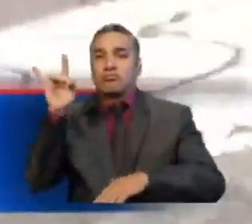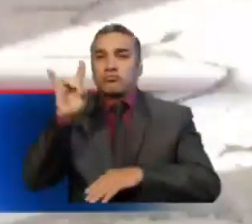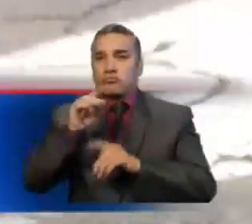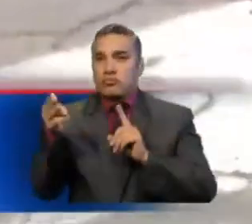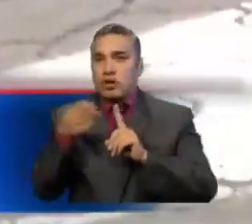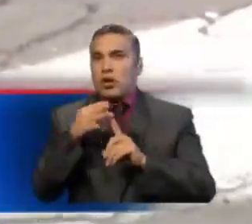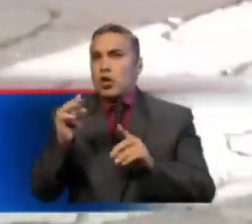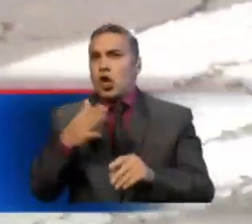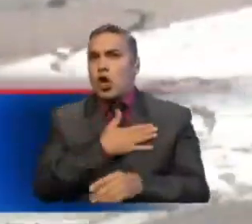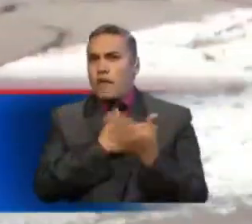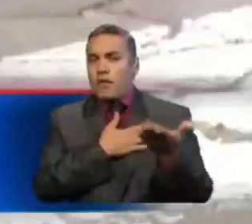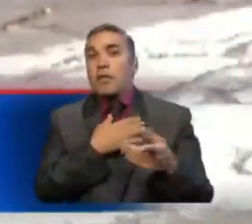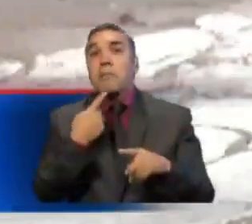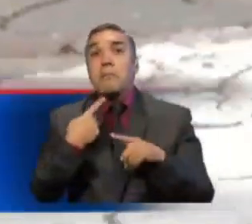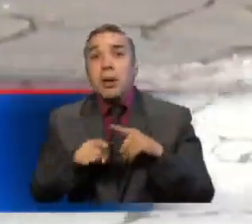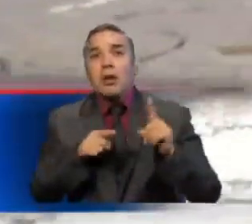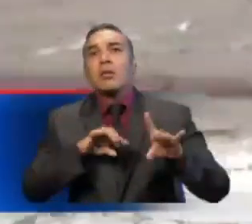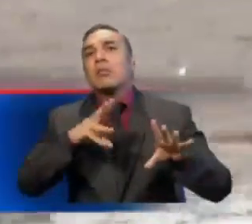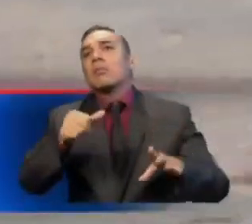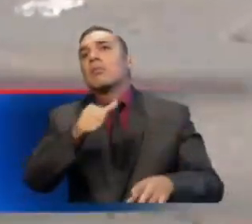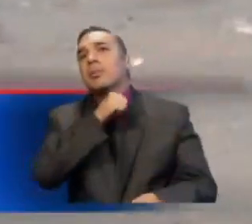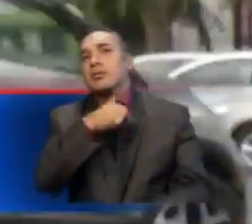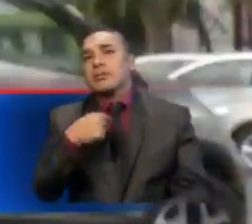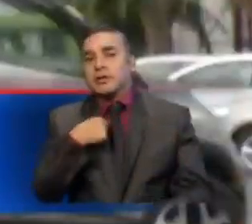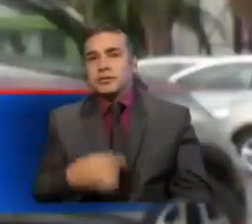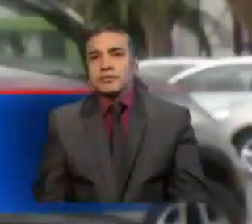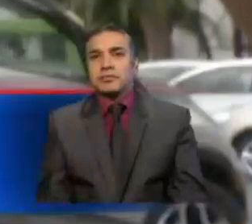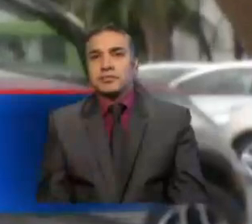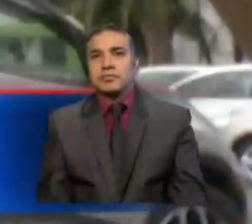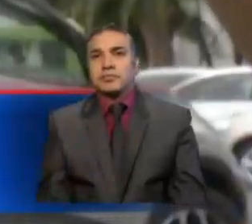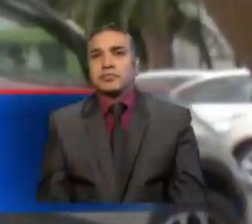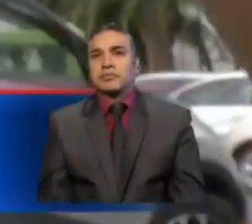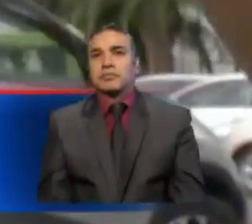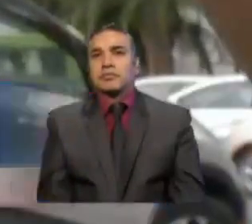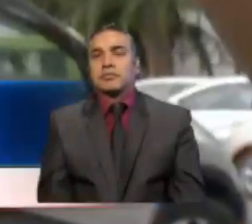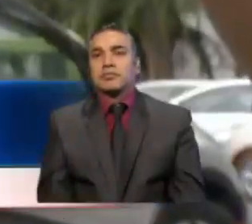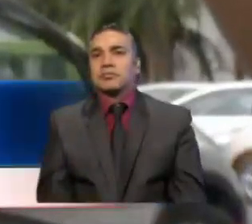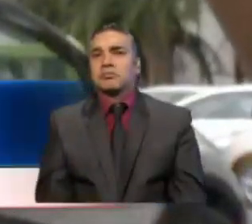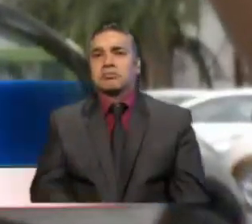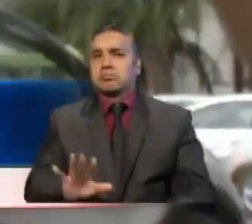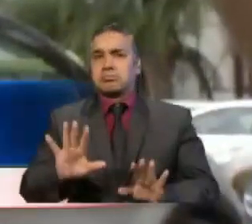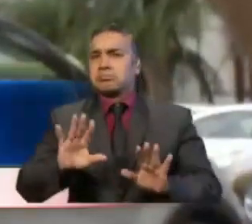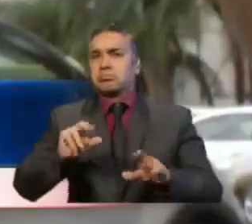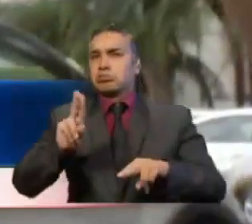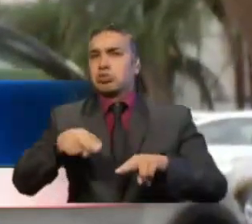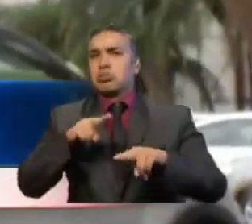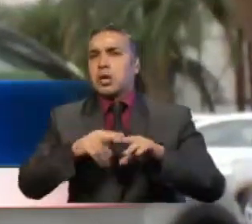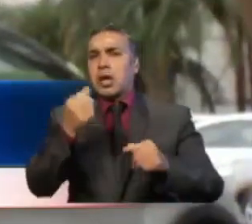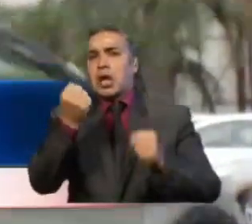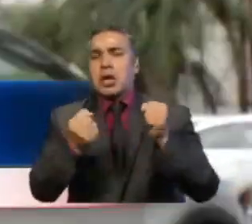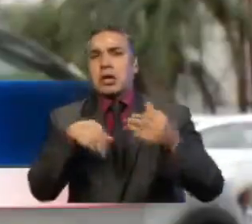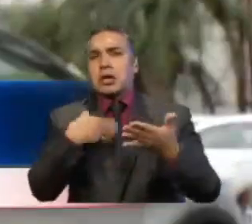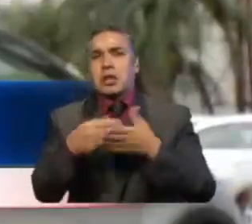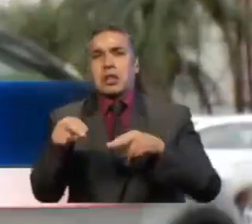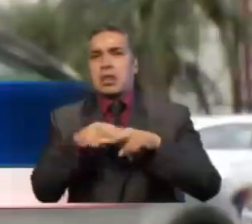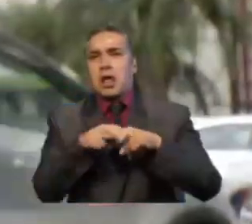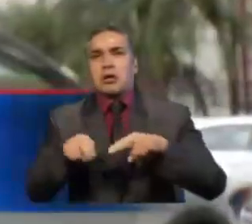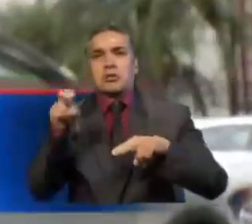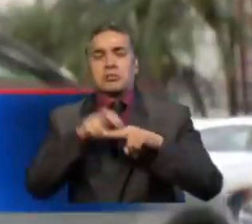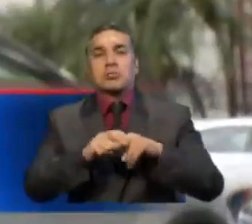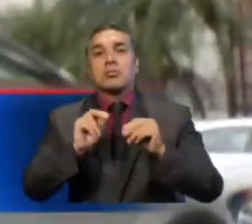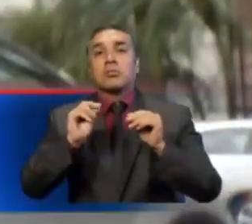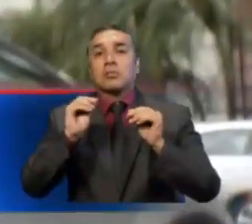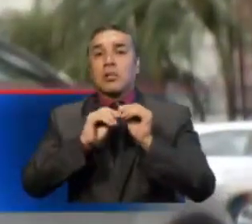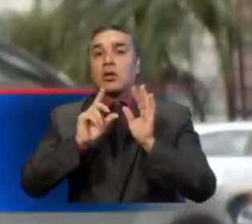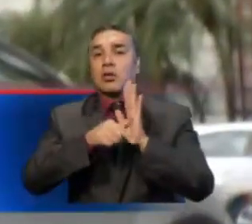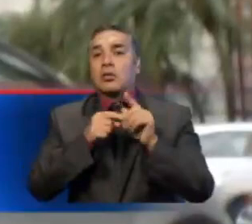confianza sin imaginar que sería asaltado. Llegó el taxi como cualquier carro que uno lo llega a ver. Más adelante